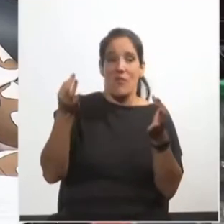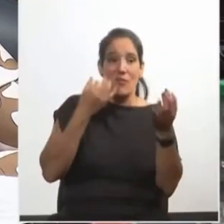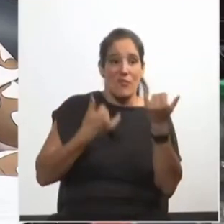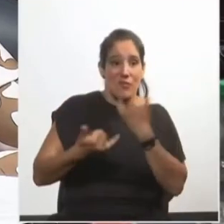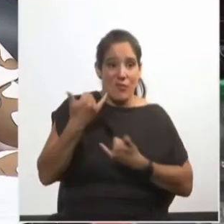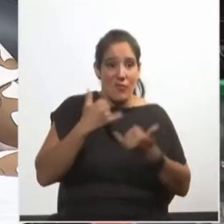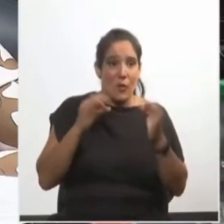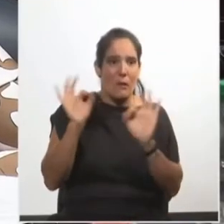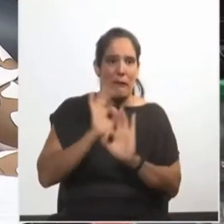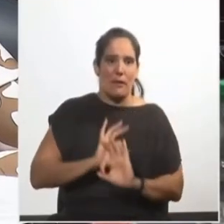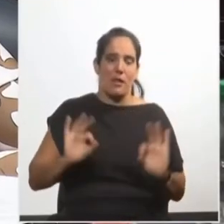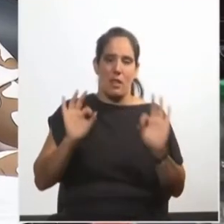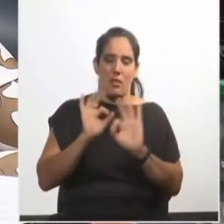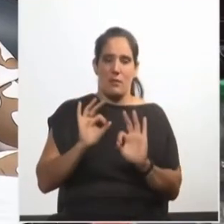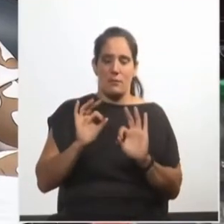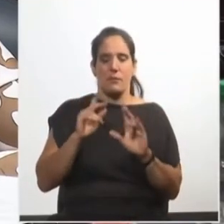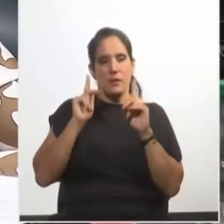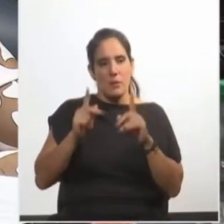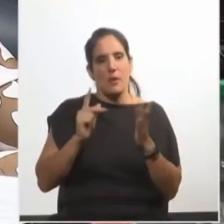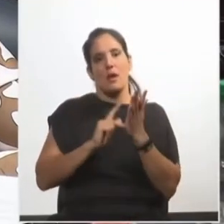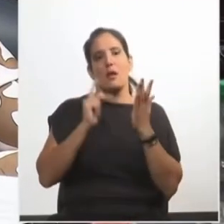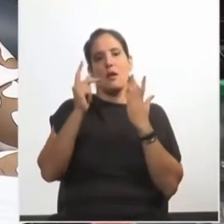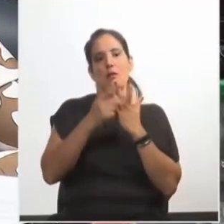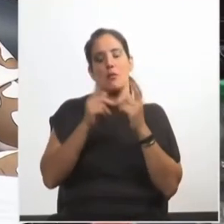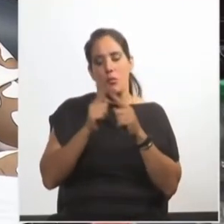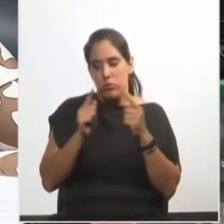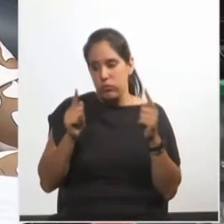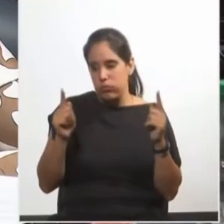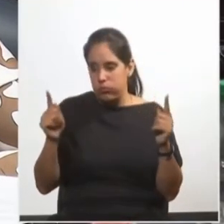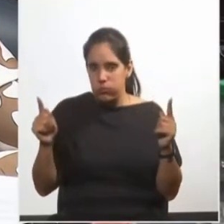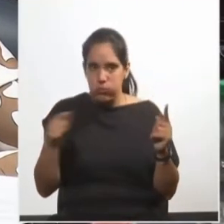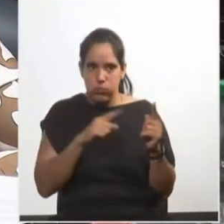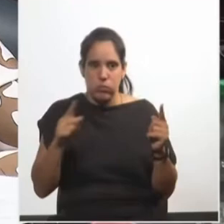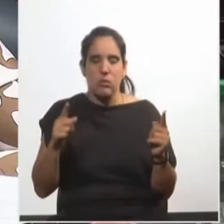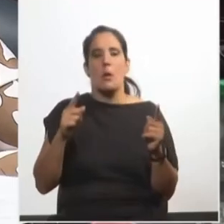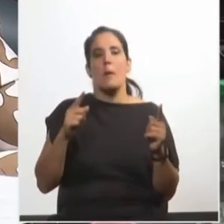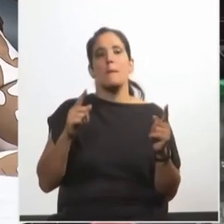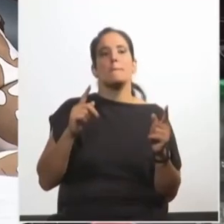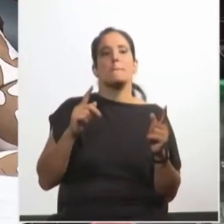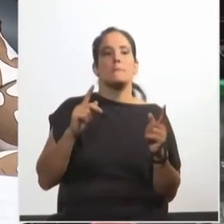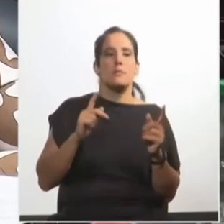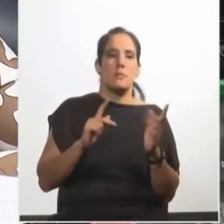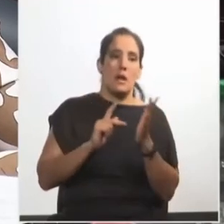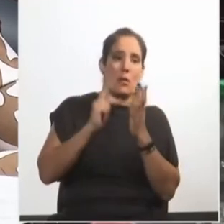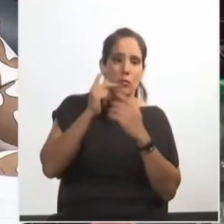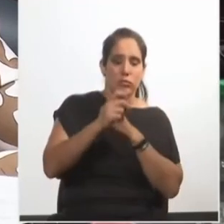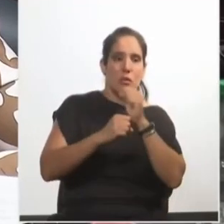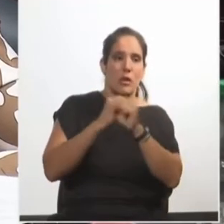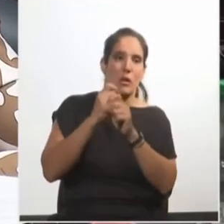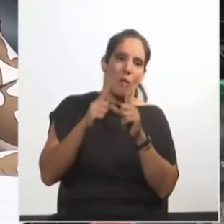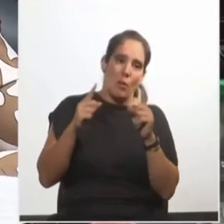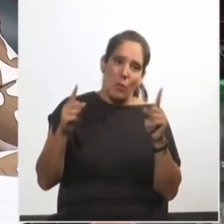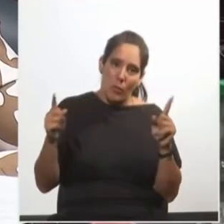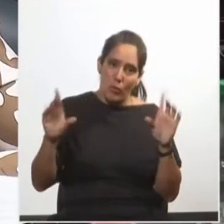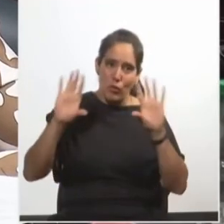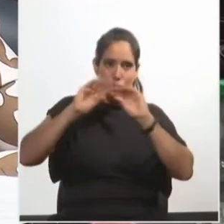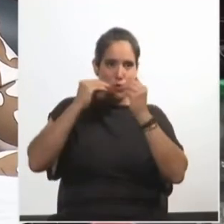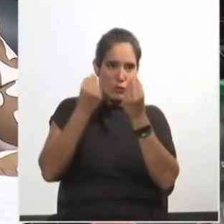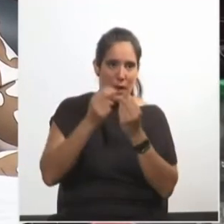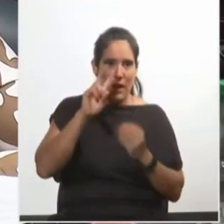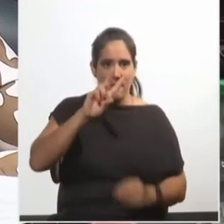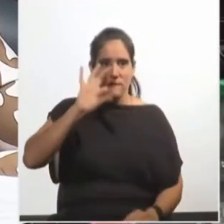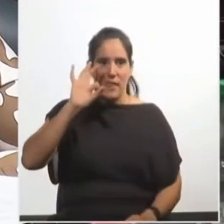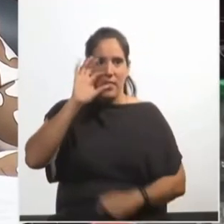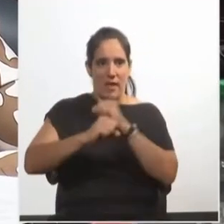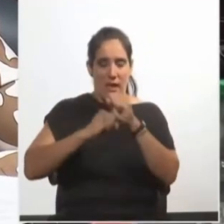El proyecto prevé un extenso periodo para que la reforma se aplique en forma plena, 20 años, sumando los años en que